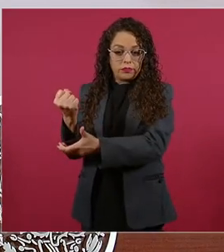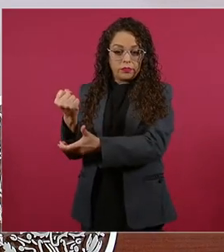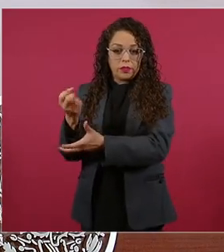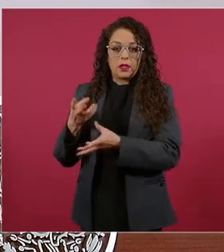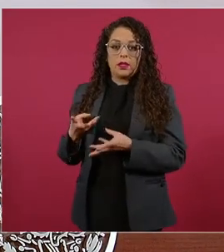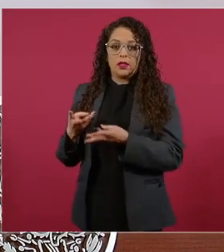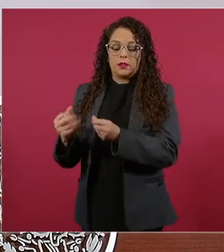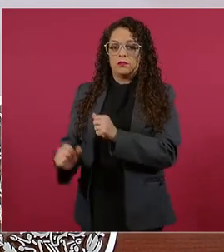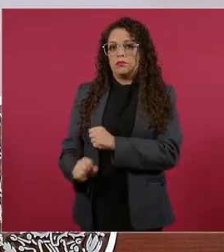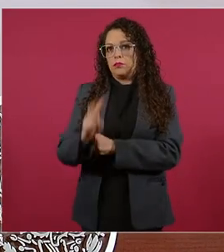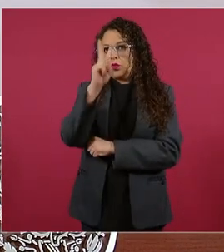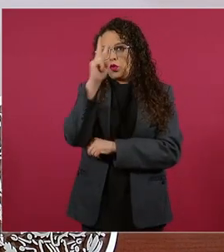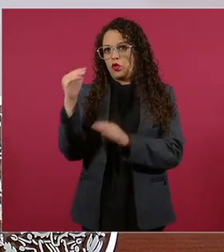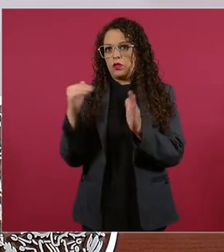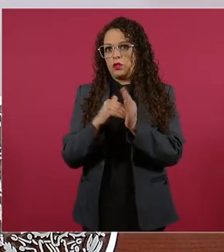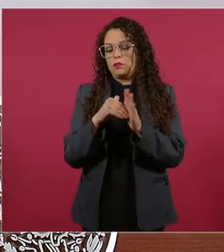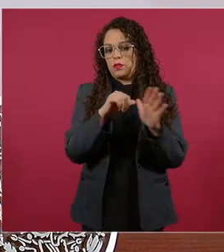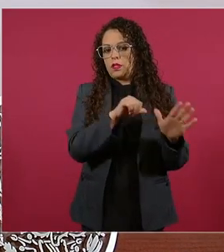2.600